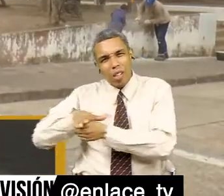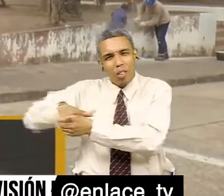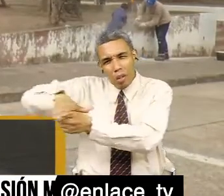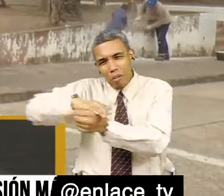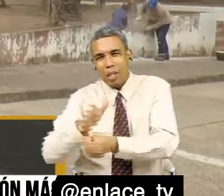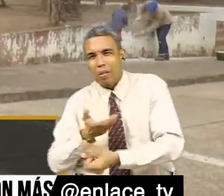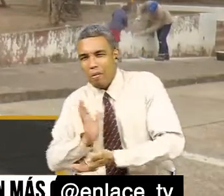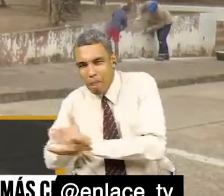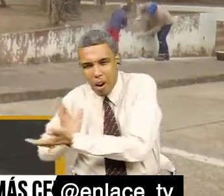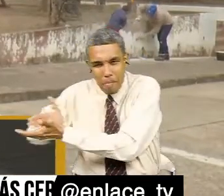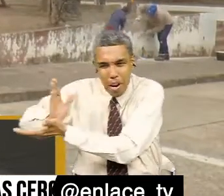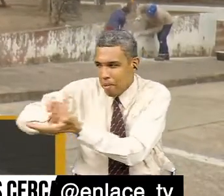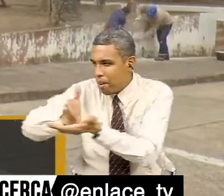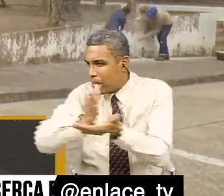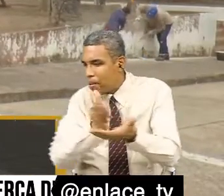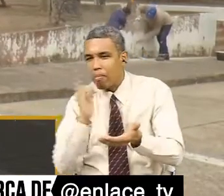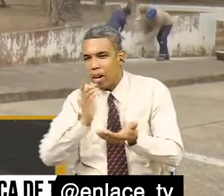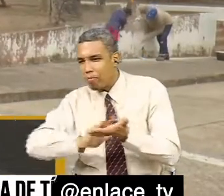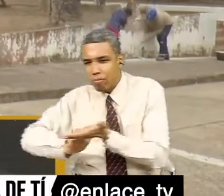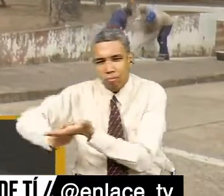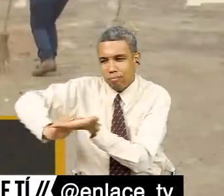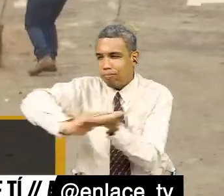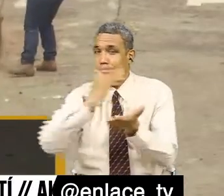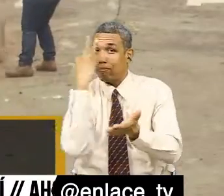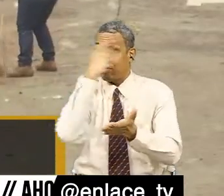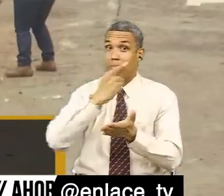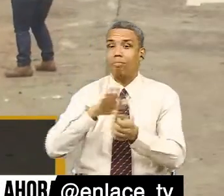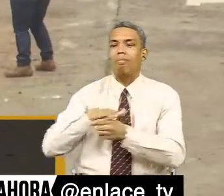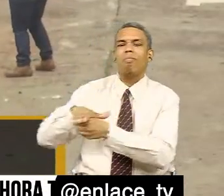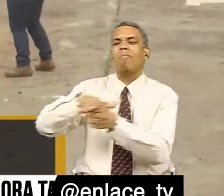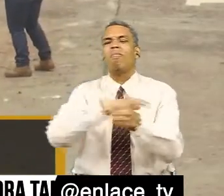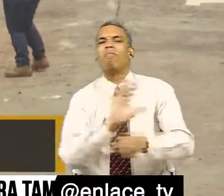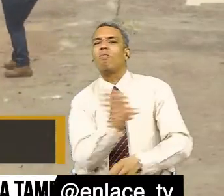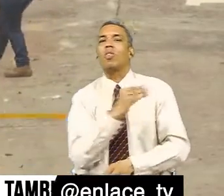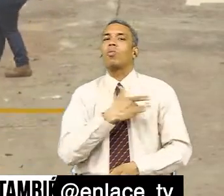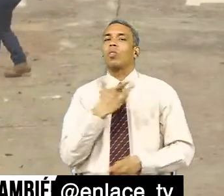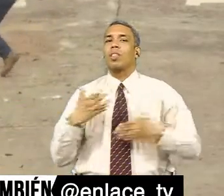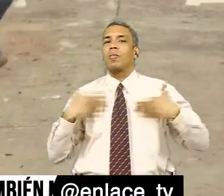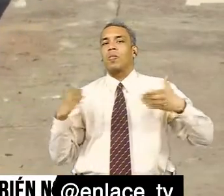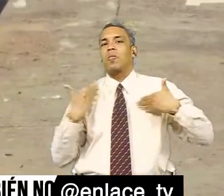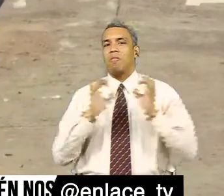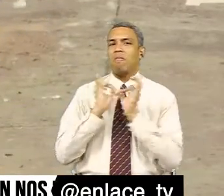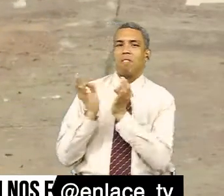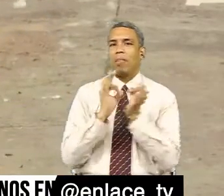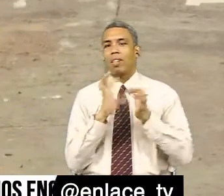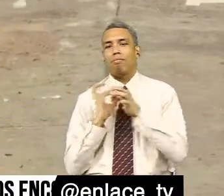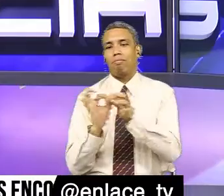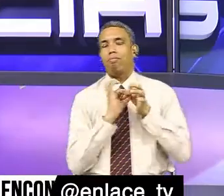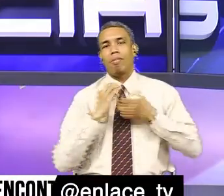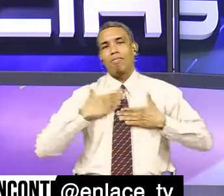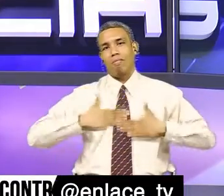administración municipal logran que cada sector sea seguro y sus habitantes disfruten en familia, en completa paz.